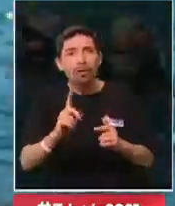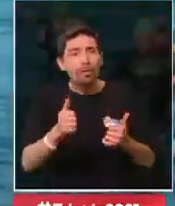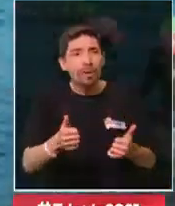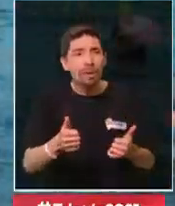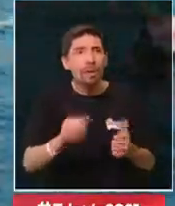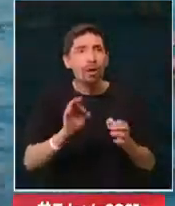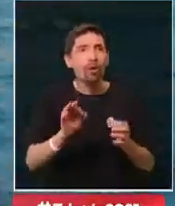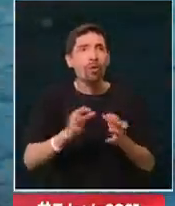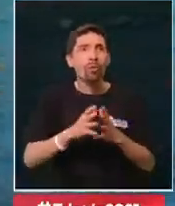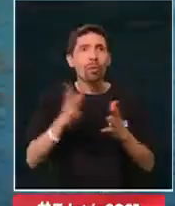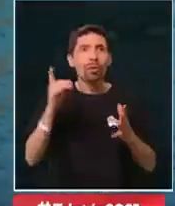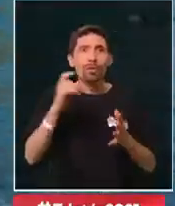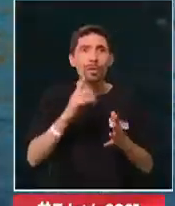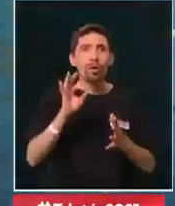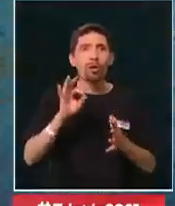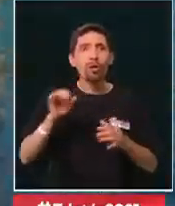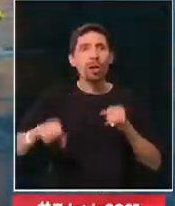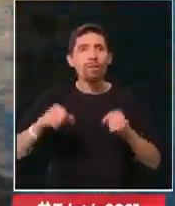la bicicleta?